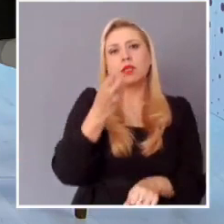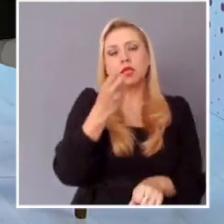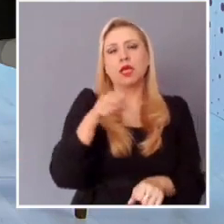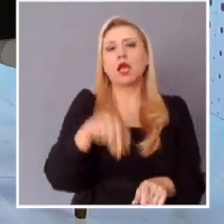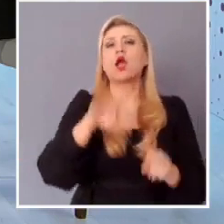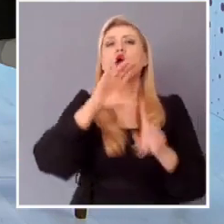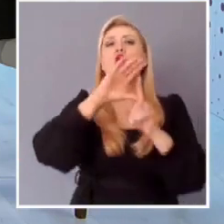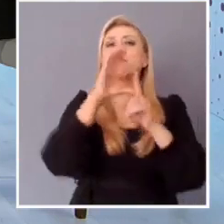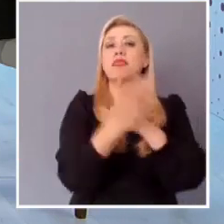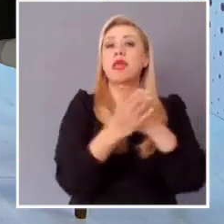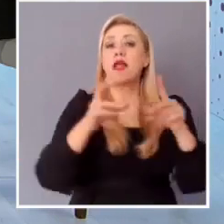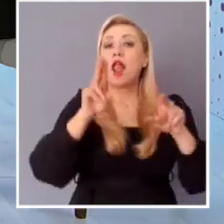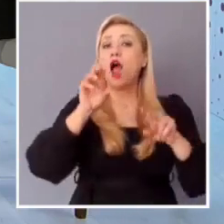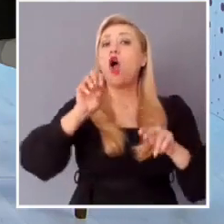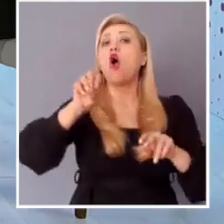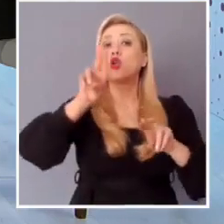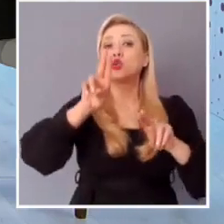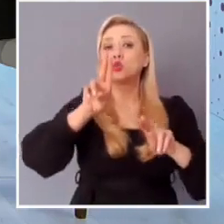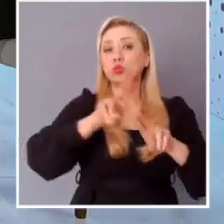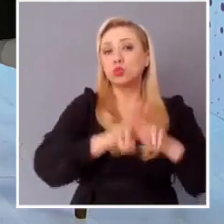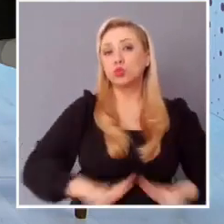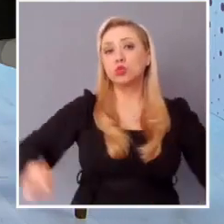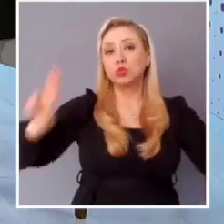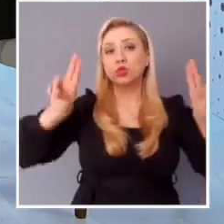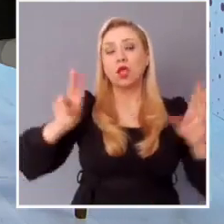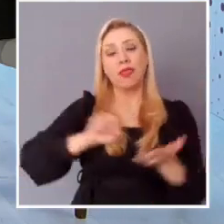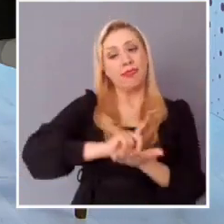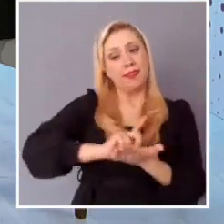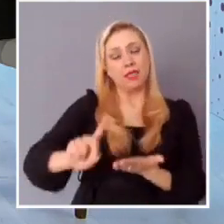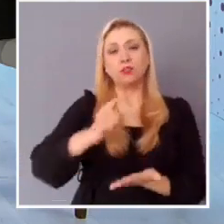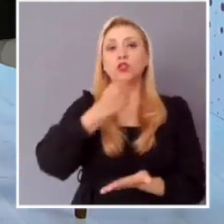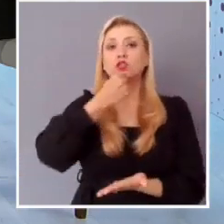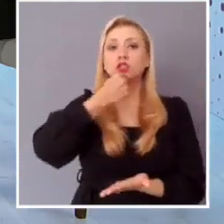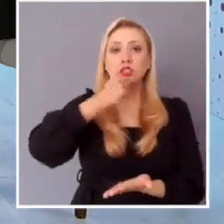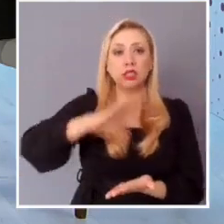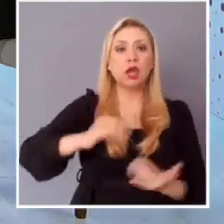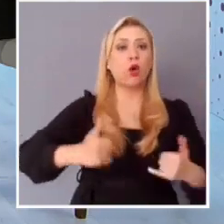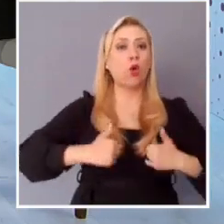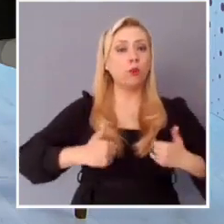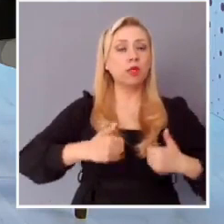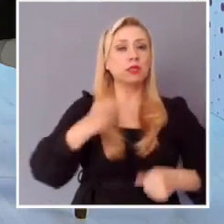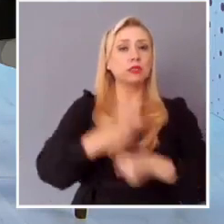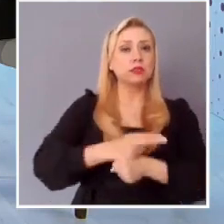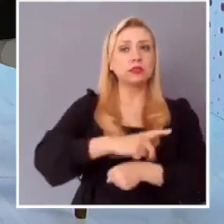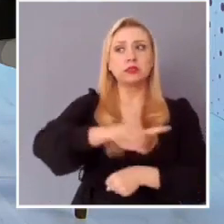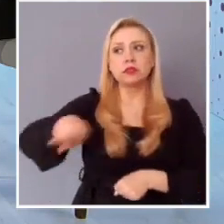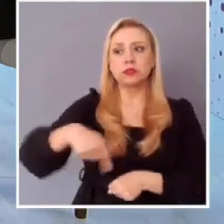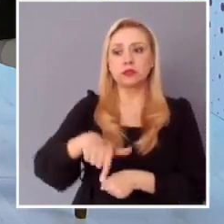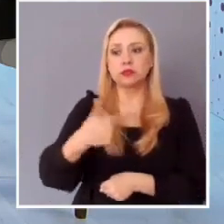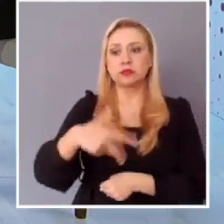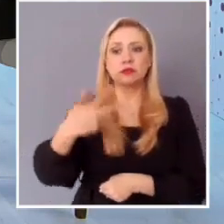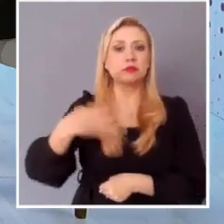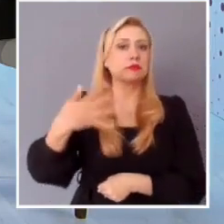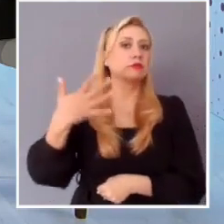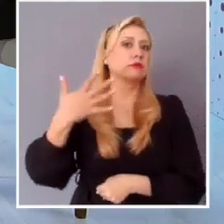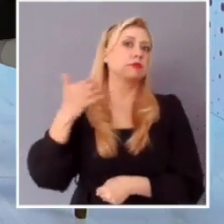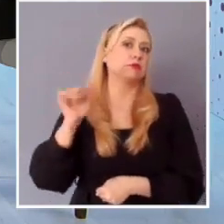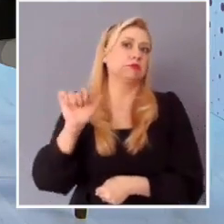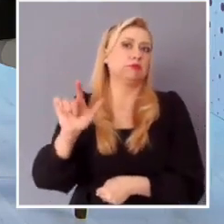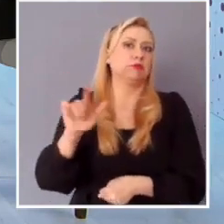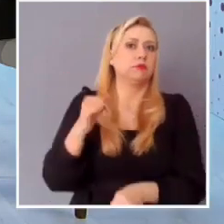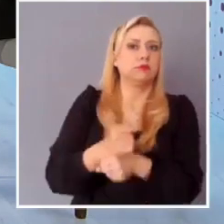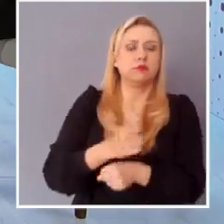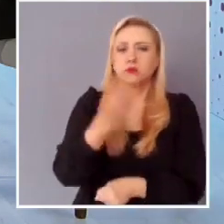Naciones Unidas nos habla sobre el derecho de las niñas, niños y adolescentes a vivir con una familia, es decir, en